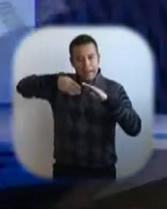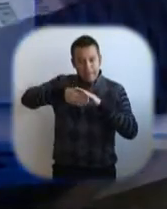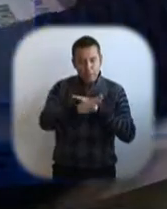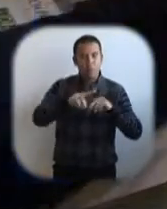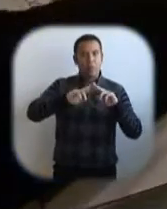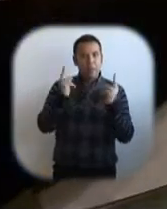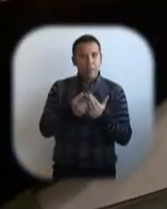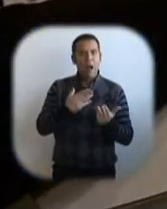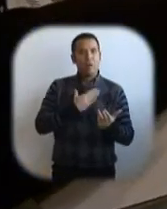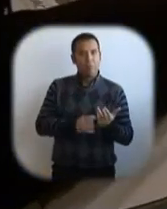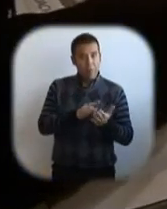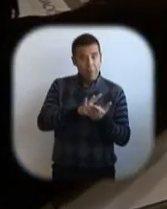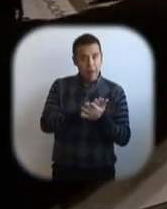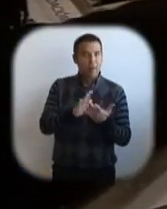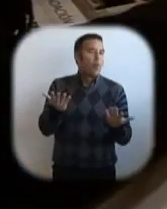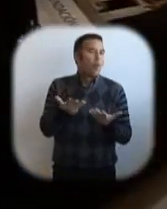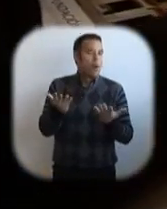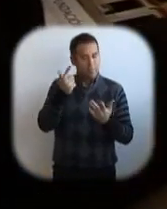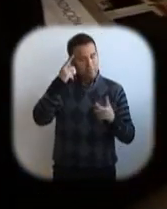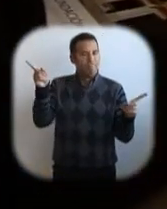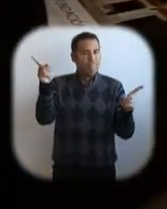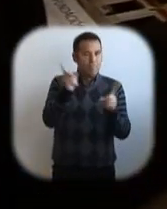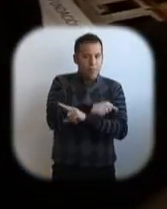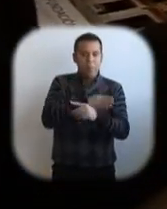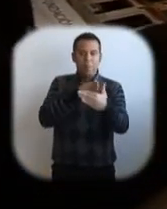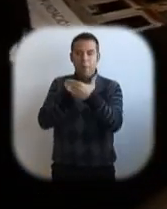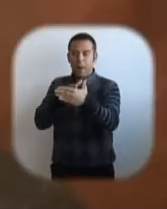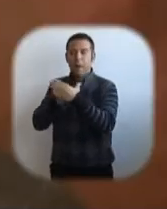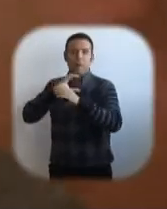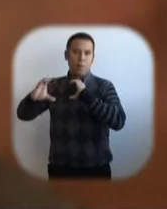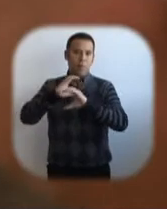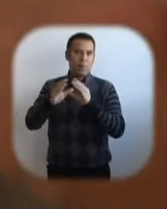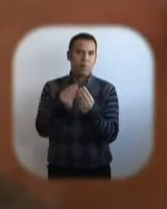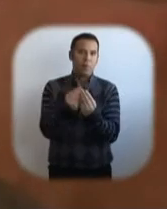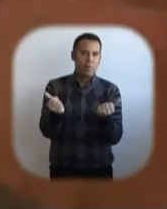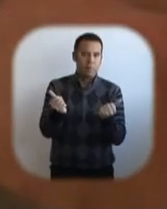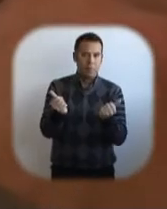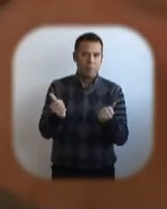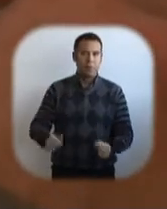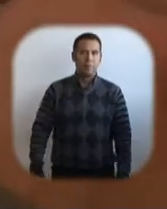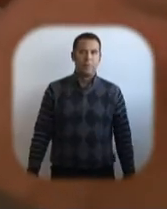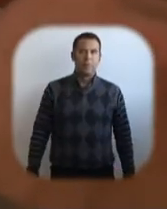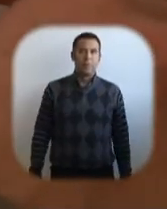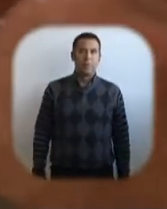de Accesibilidad Universal del Ayuntamiento de Málaga es la eliminación de las barreras en la comunicación.